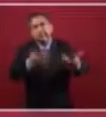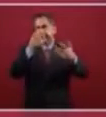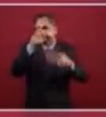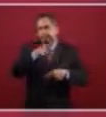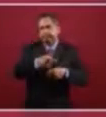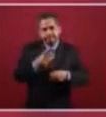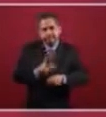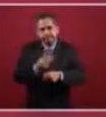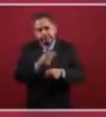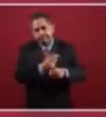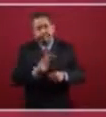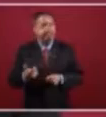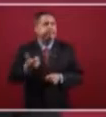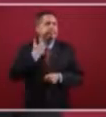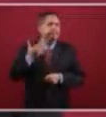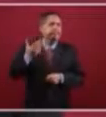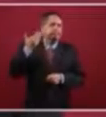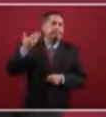de